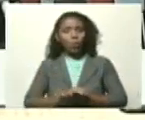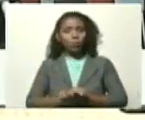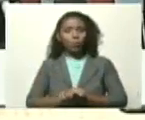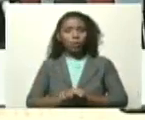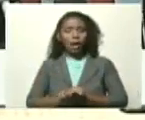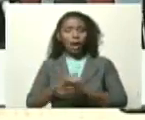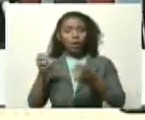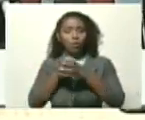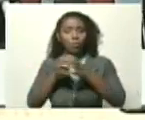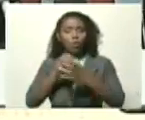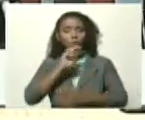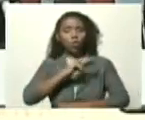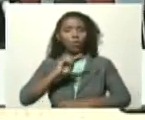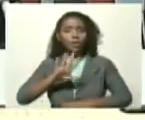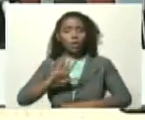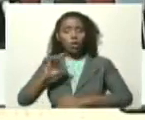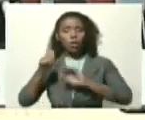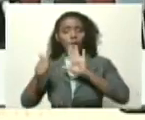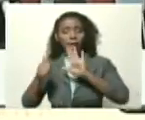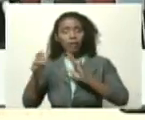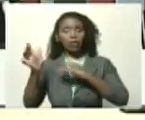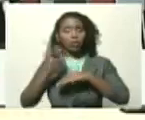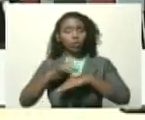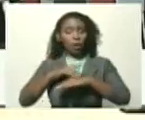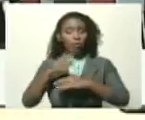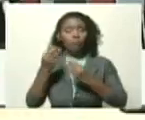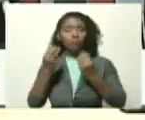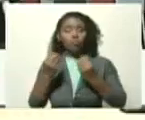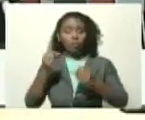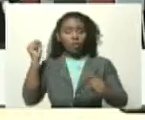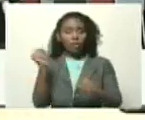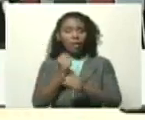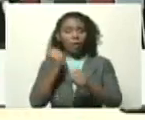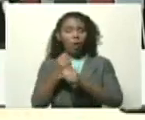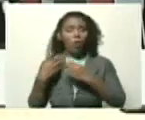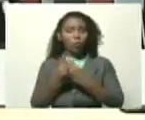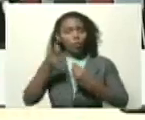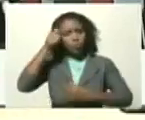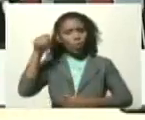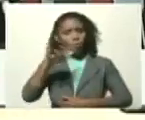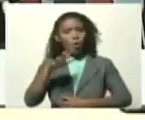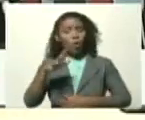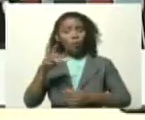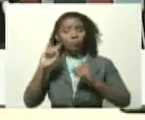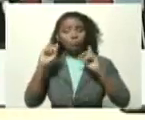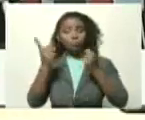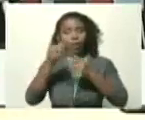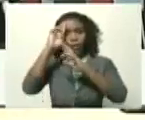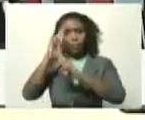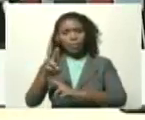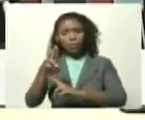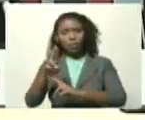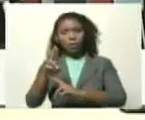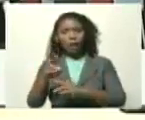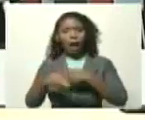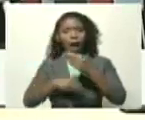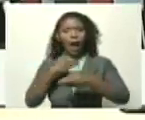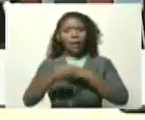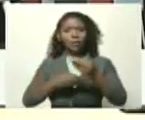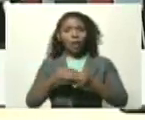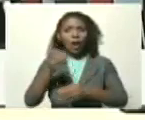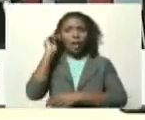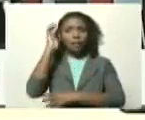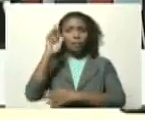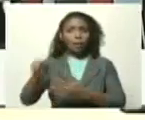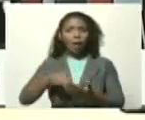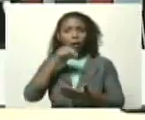brigada 256 nos toca mucho trabajo junto al pueblo. El clima de respeto ha imperado en la Asamblea